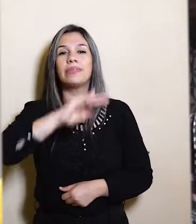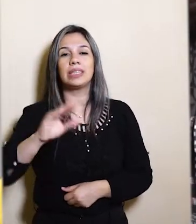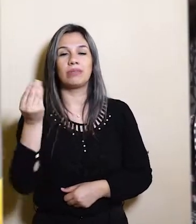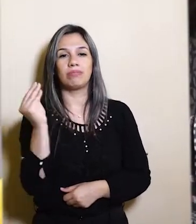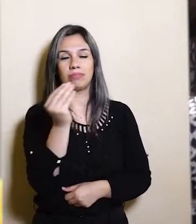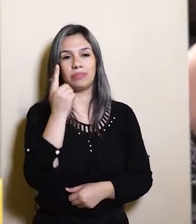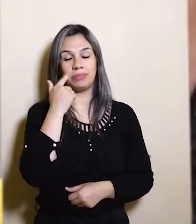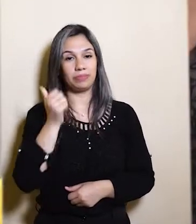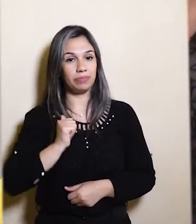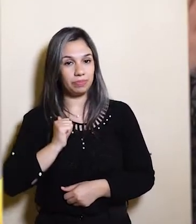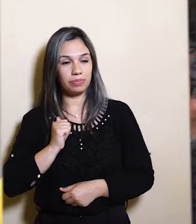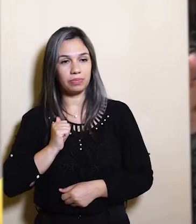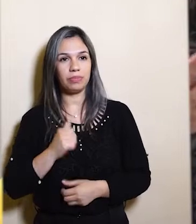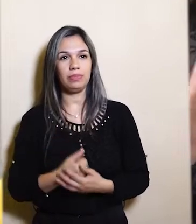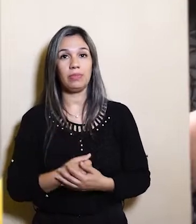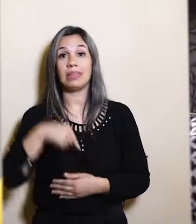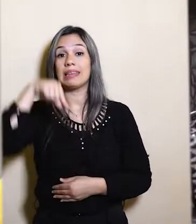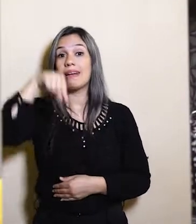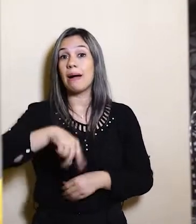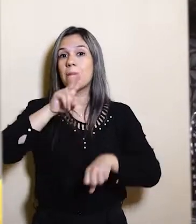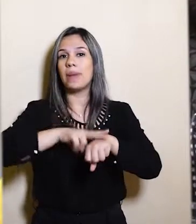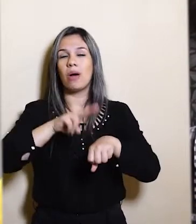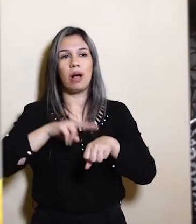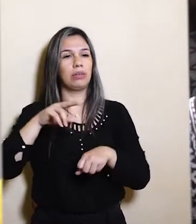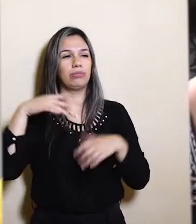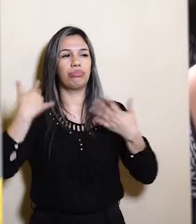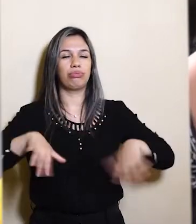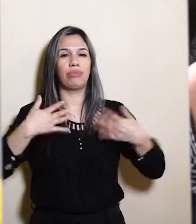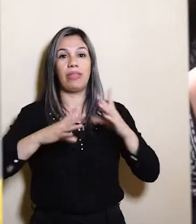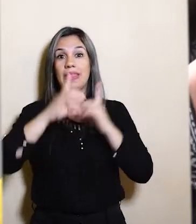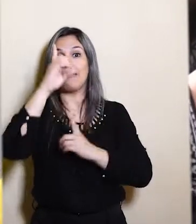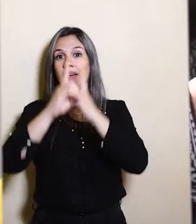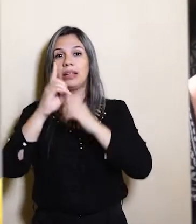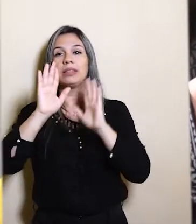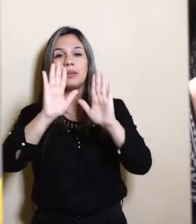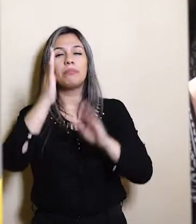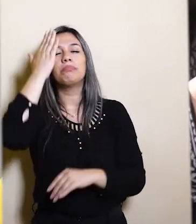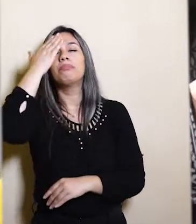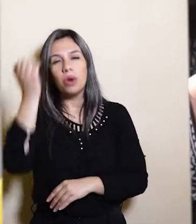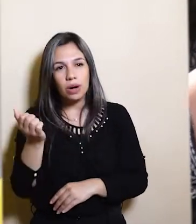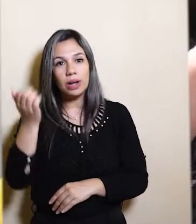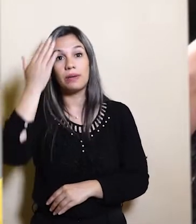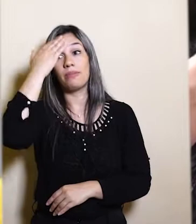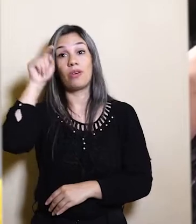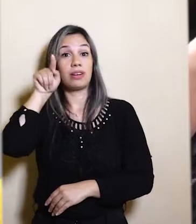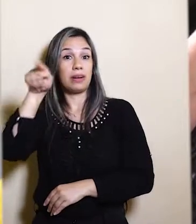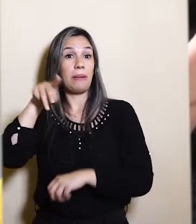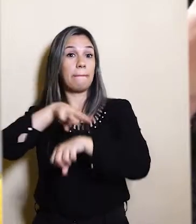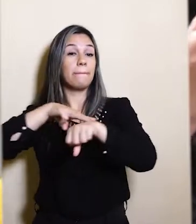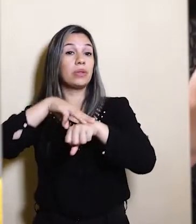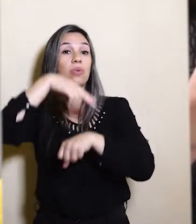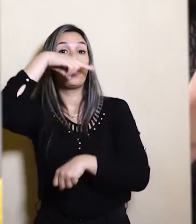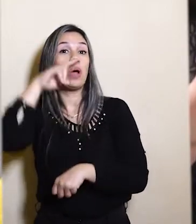En Paraguay, esto ha sido un gran debate. Ha sido un gran debate porque el propio Ministerio de Educación y Ciencia